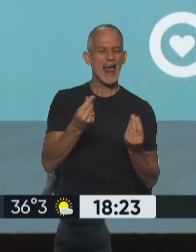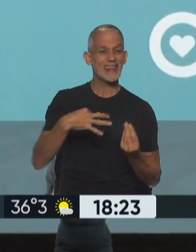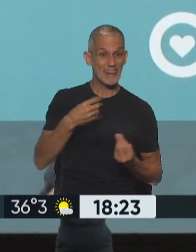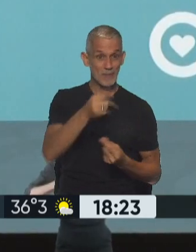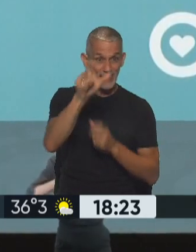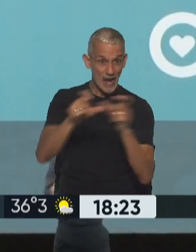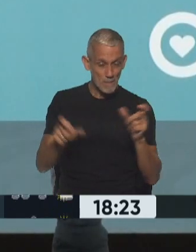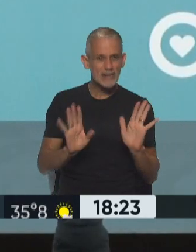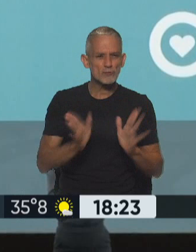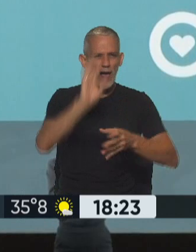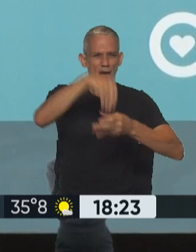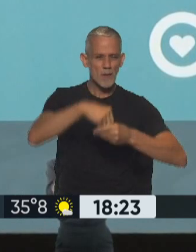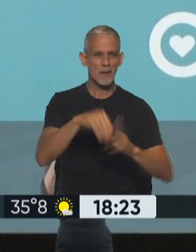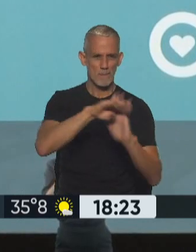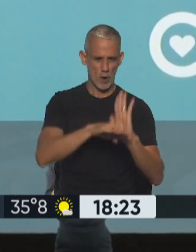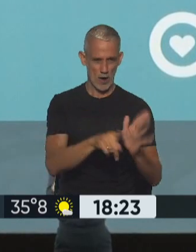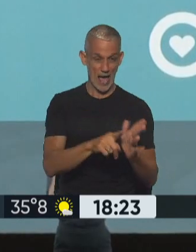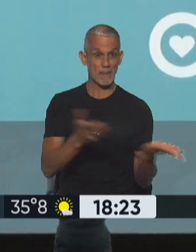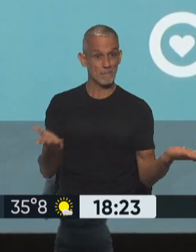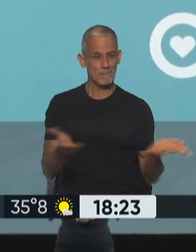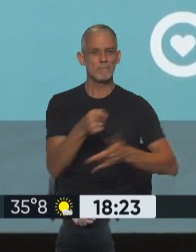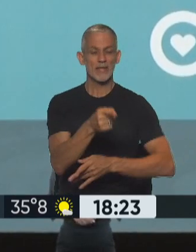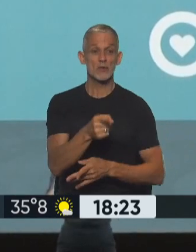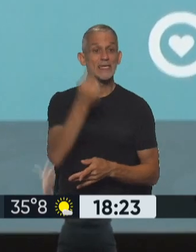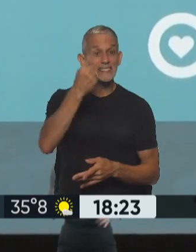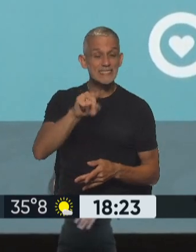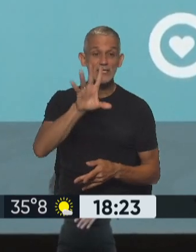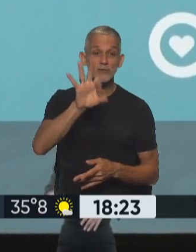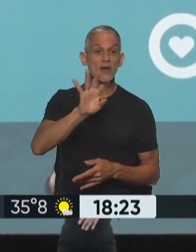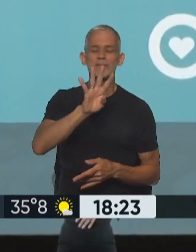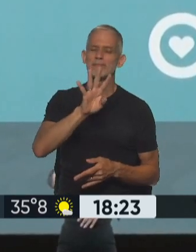que integran este gran programa por tanto